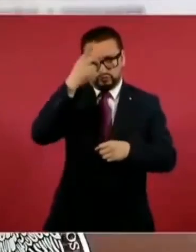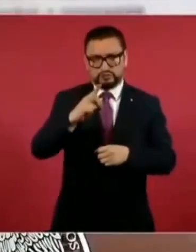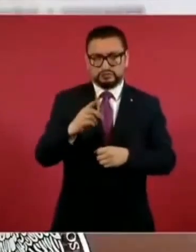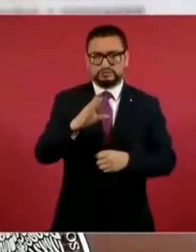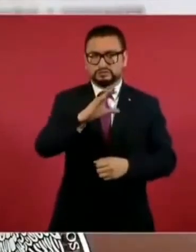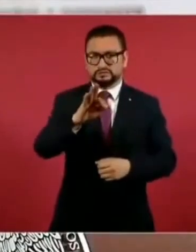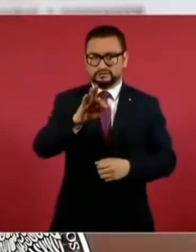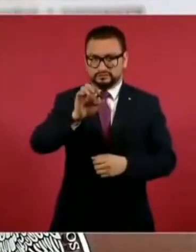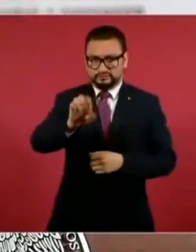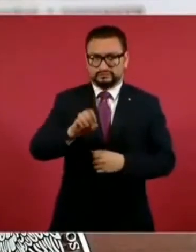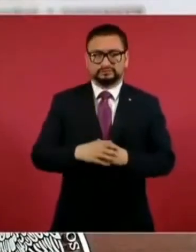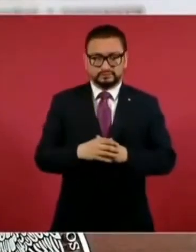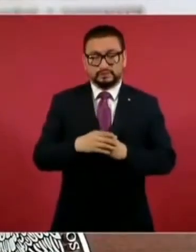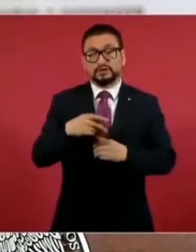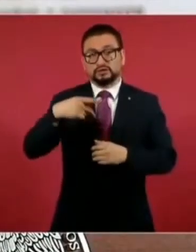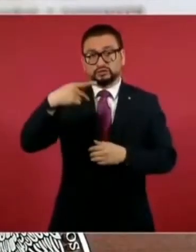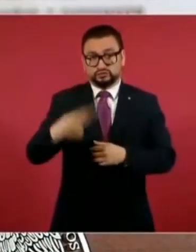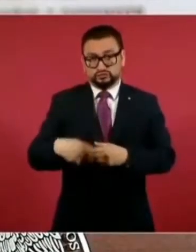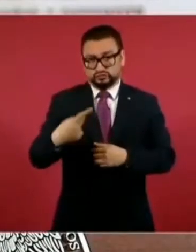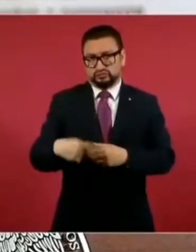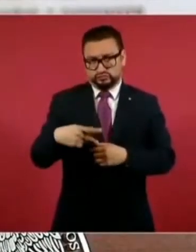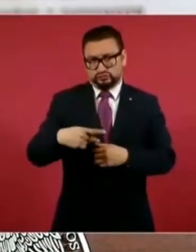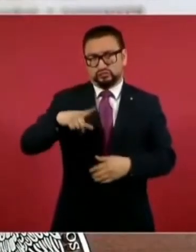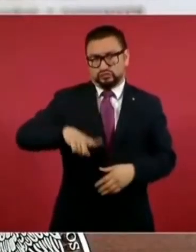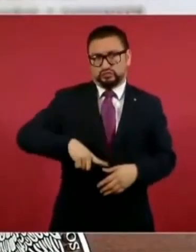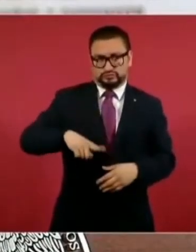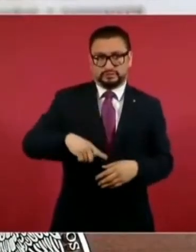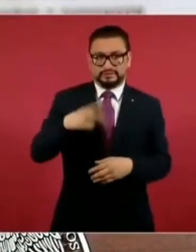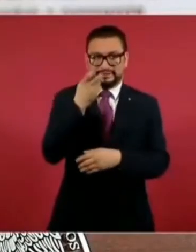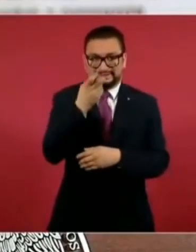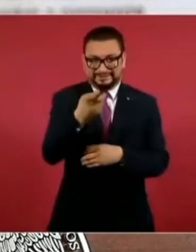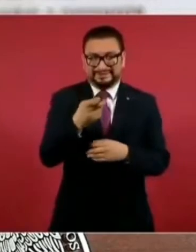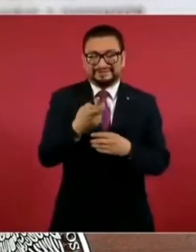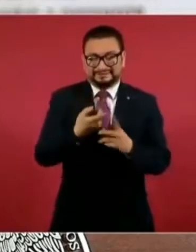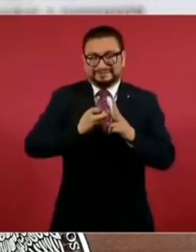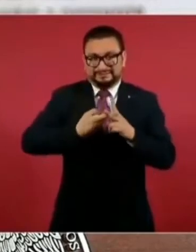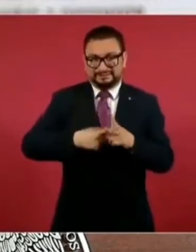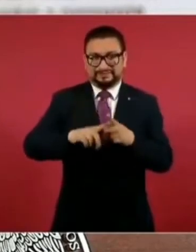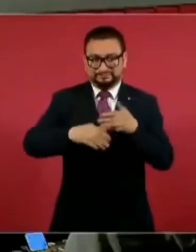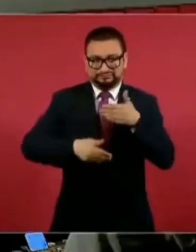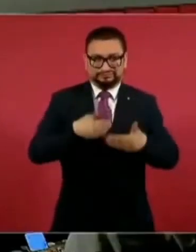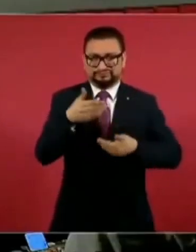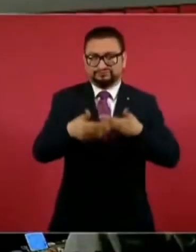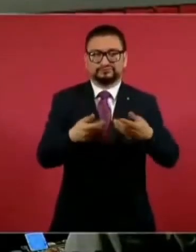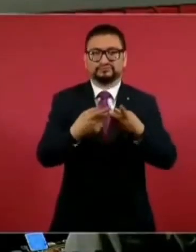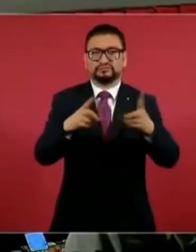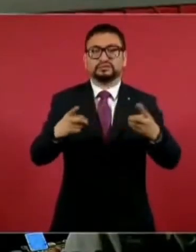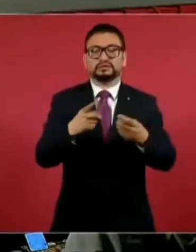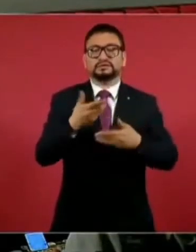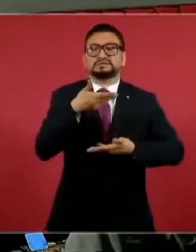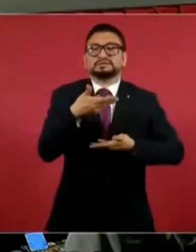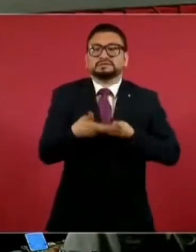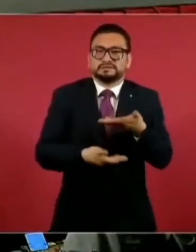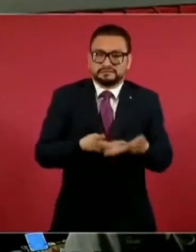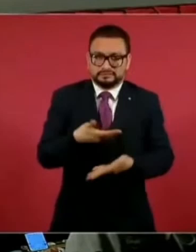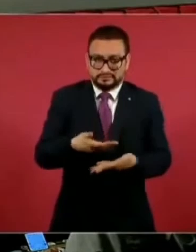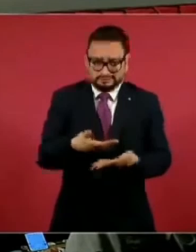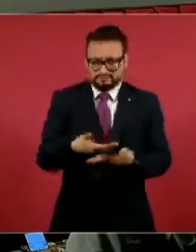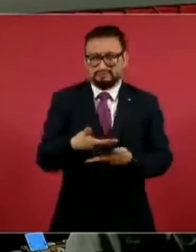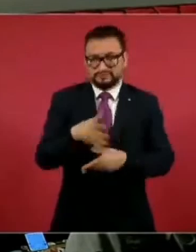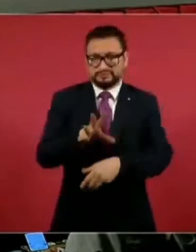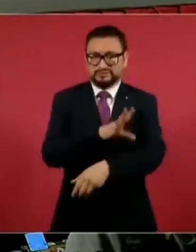Logra, a través de la CFE ya creciente, la integración del servicio eléctrico a nivel